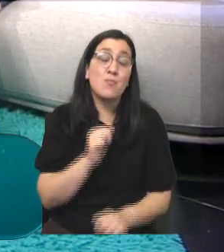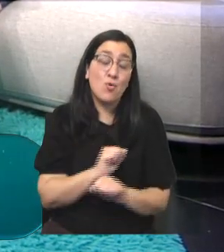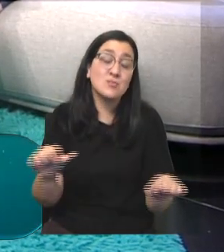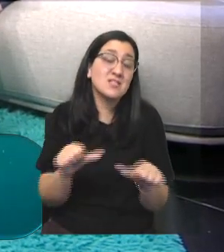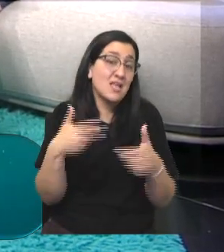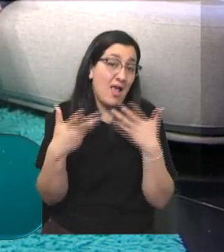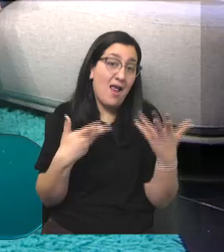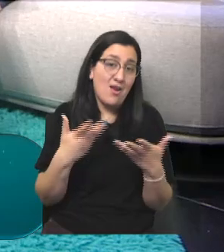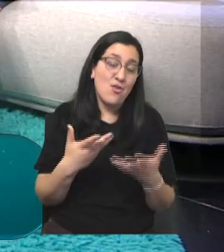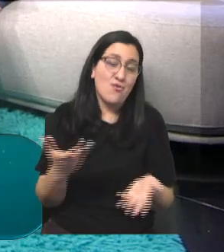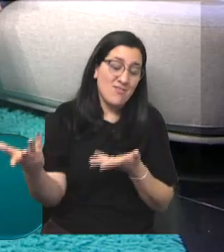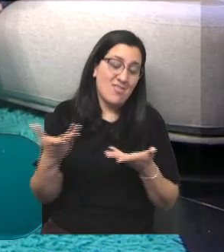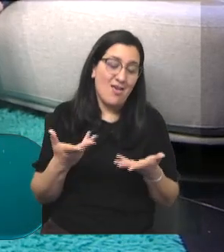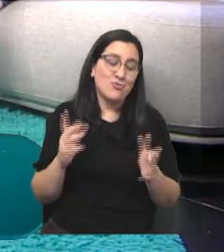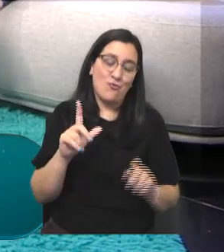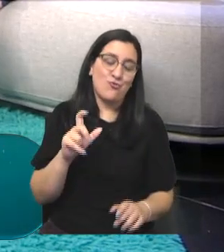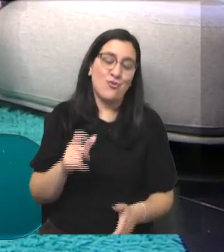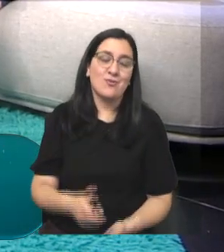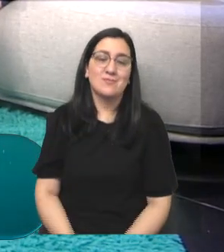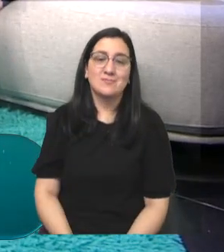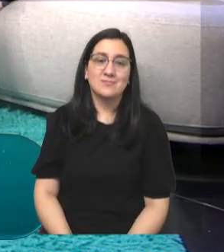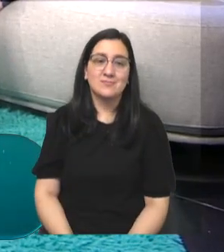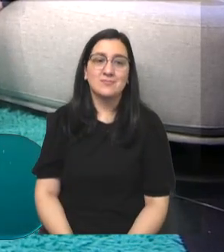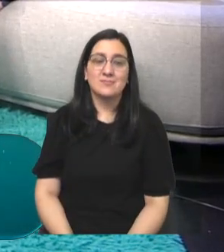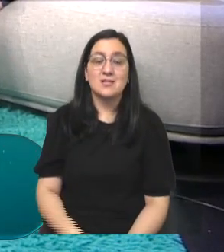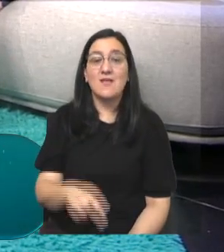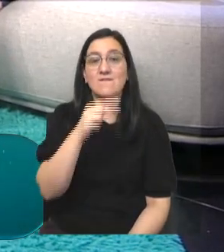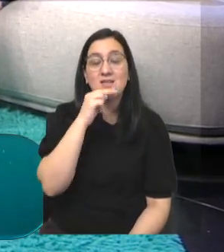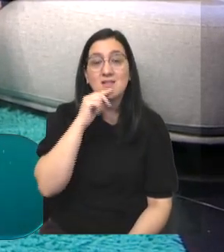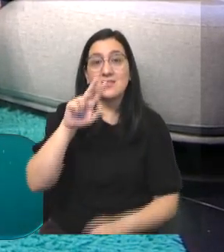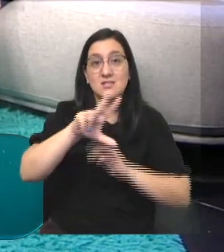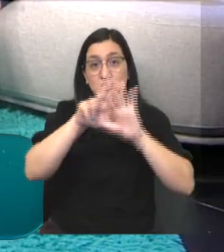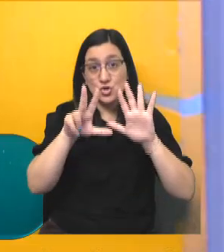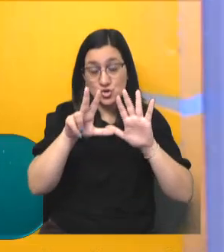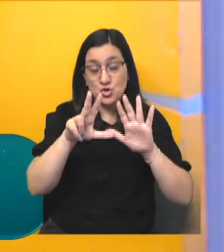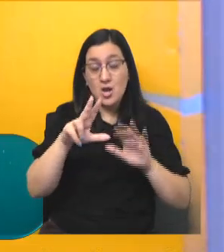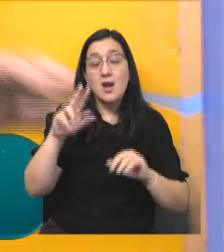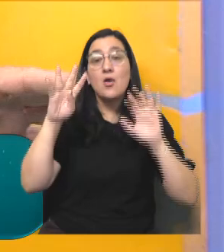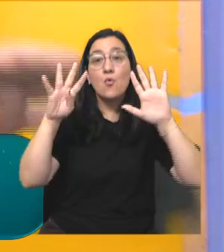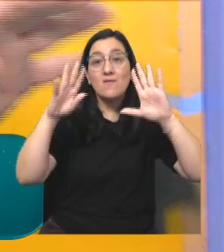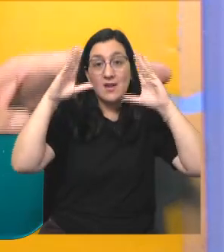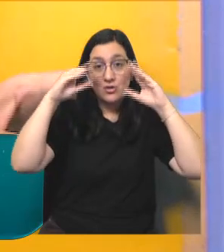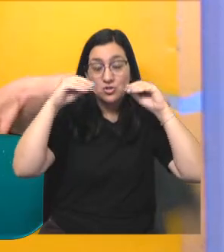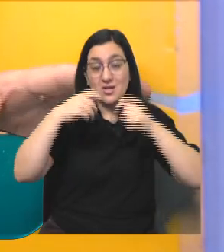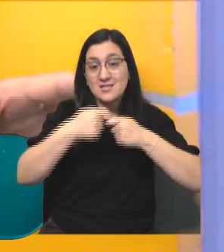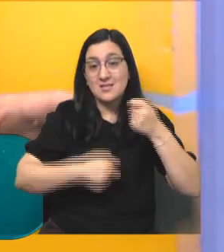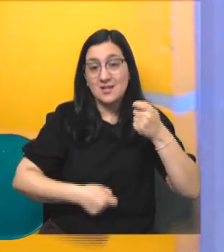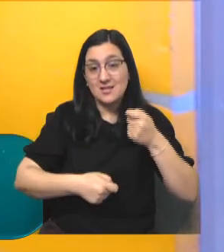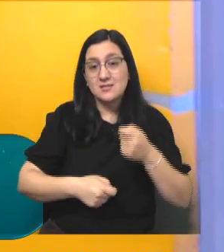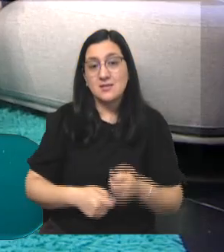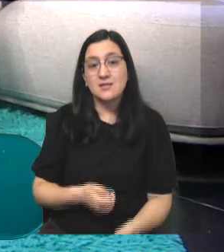Ya sale guitarra. Y estamos hablando del viernes 18, 21 horas en la Sala Hugo Balso. Las entradas en